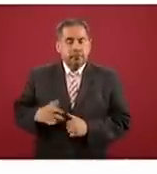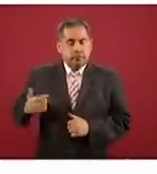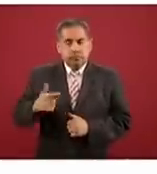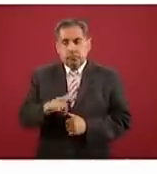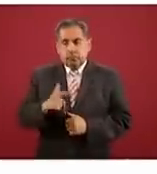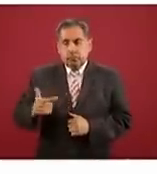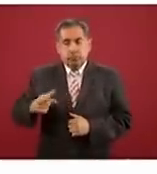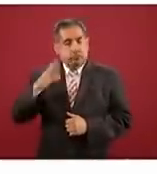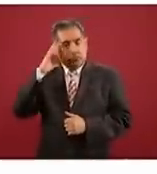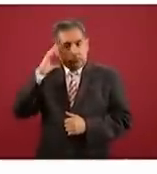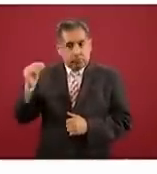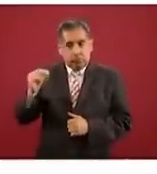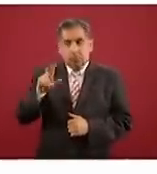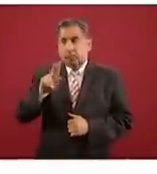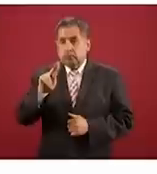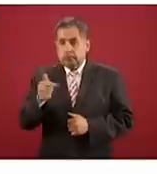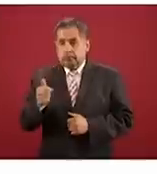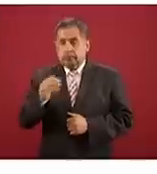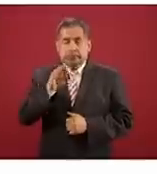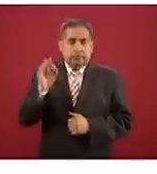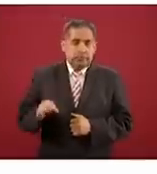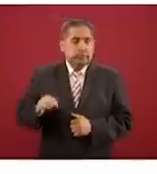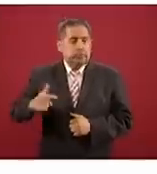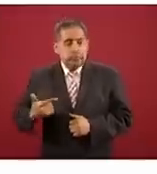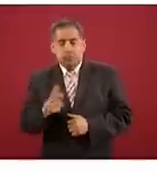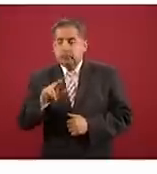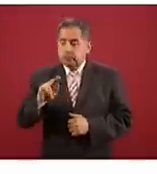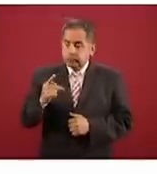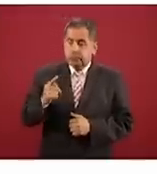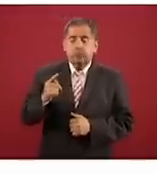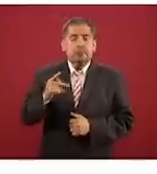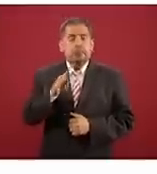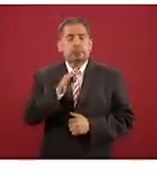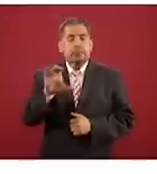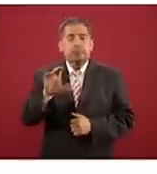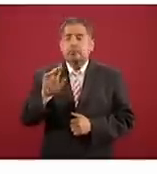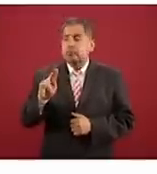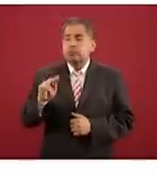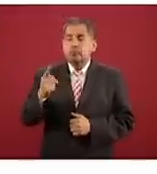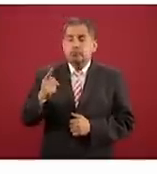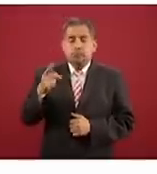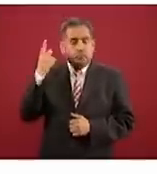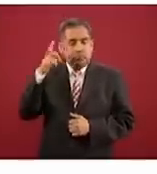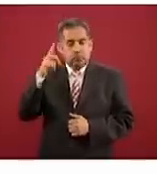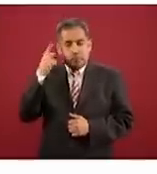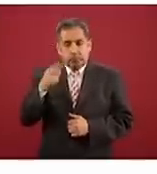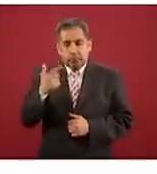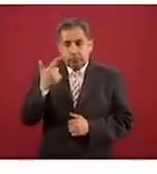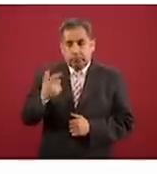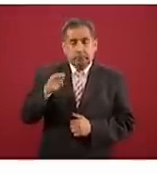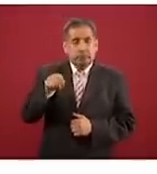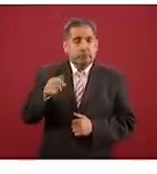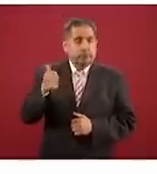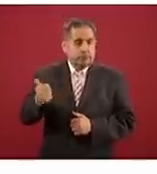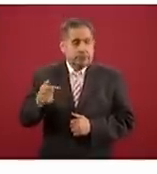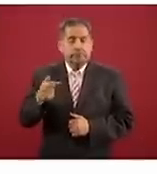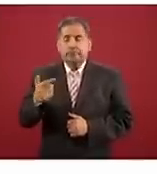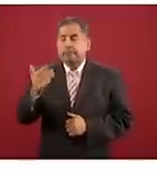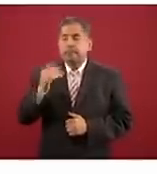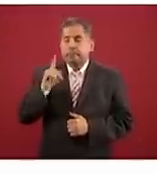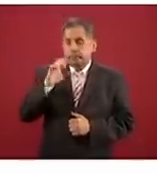Guanajuato, Colima con el 86%, Guanajuato el 81%, Baja California 81%, Durango 7.6%,